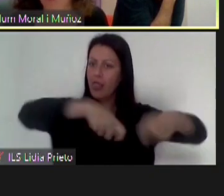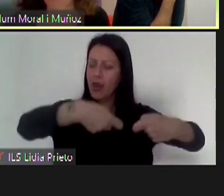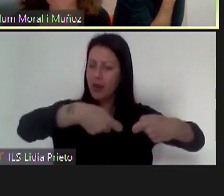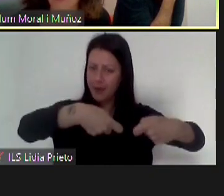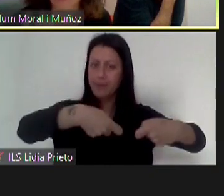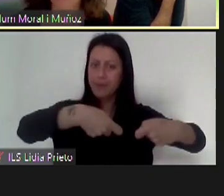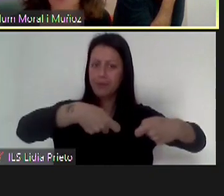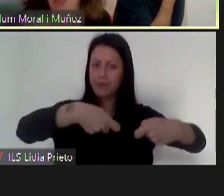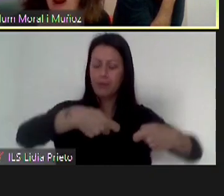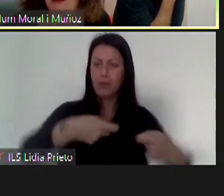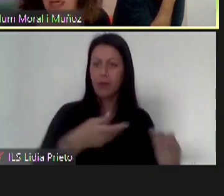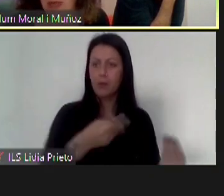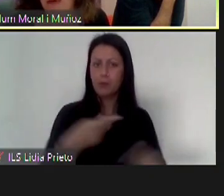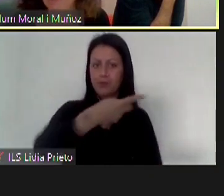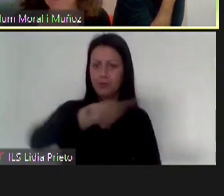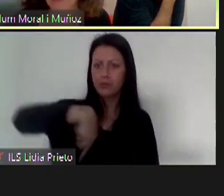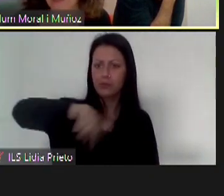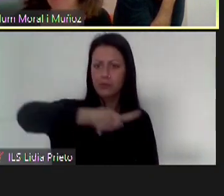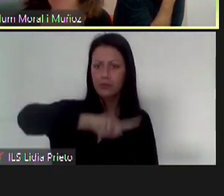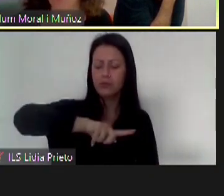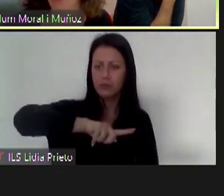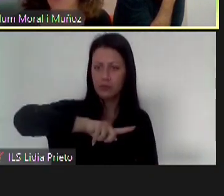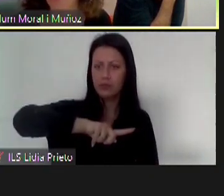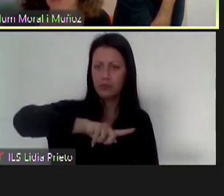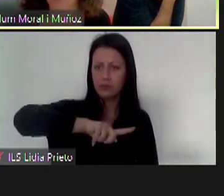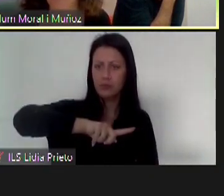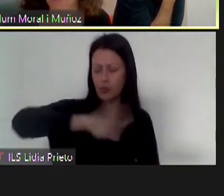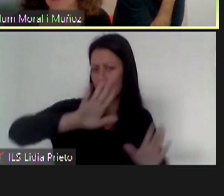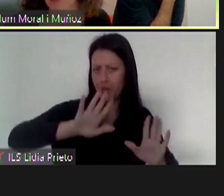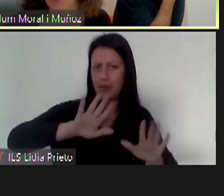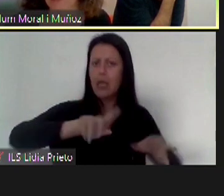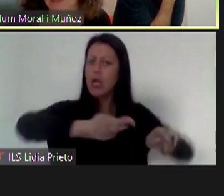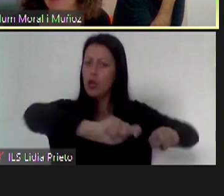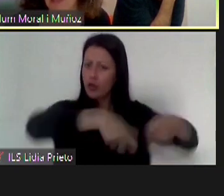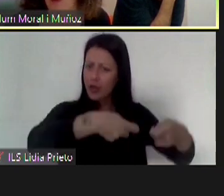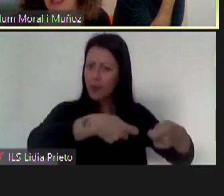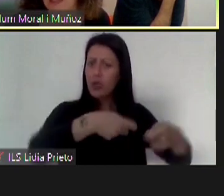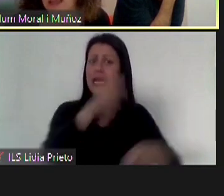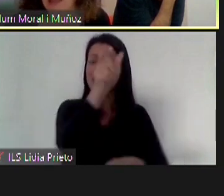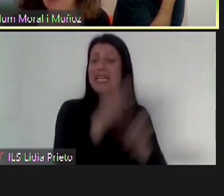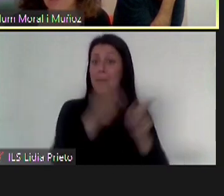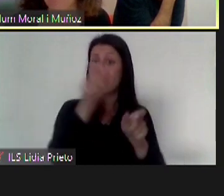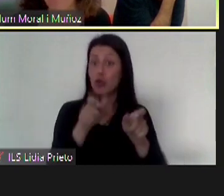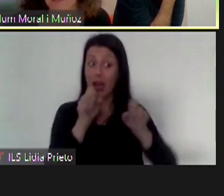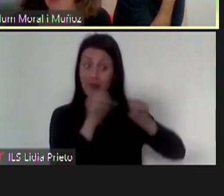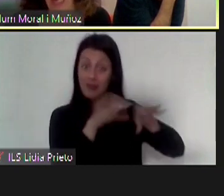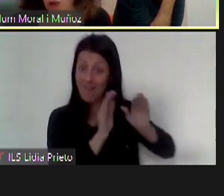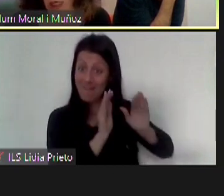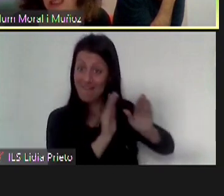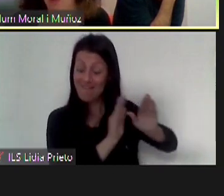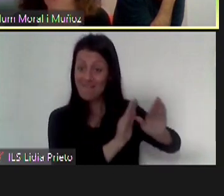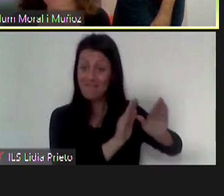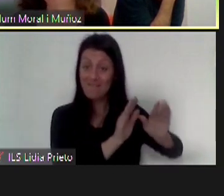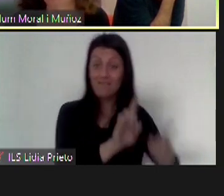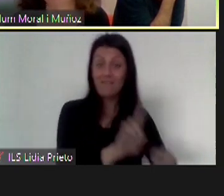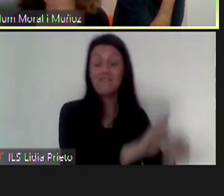de nosotros no teníamos el plan que esperado, ¿vale? Cerramos los manicomios y las personas que estaban ahí recluidas pasaron a sus